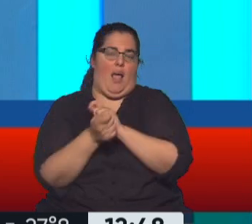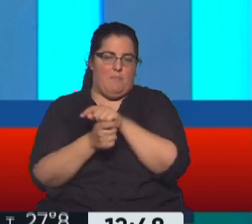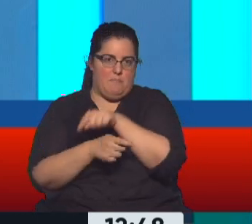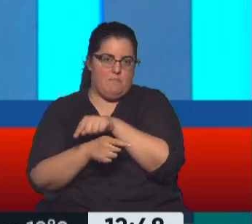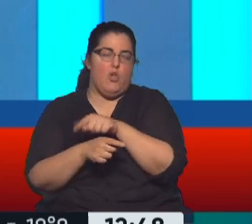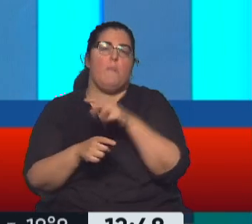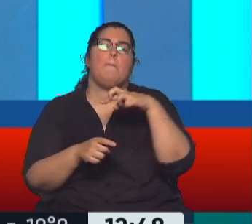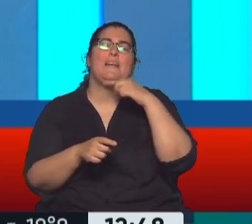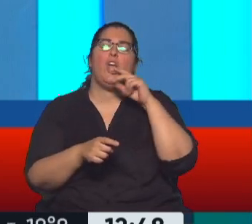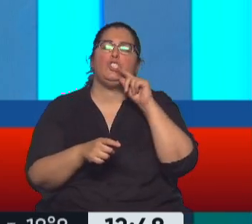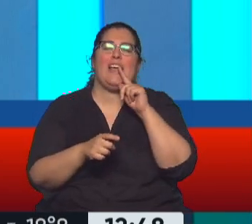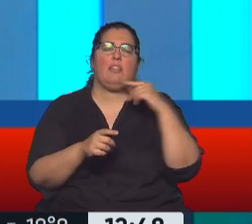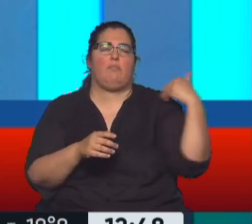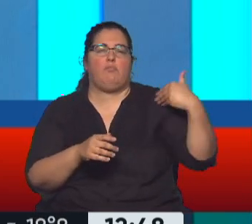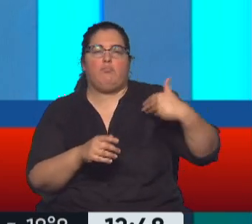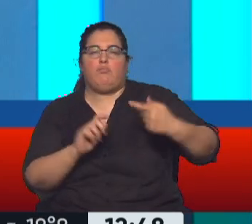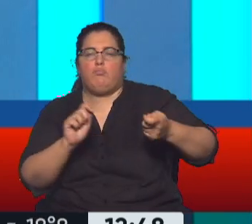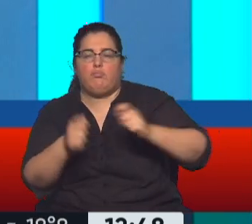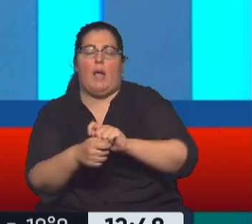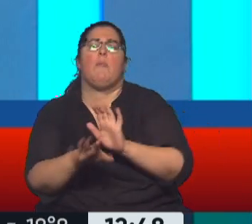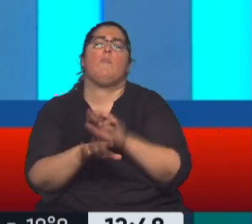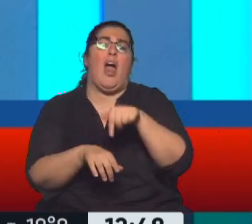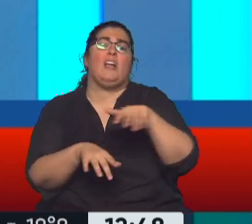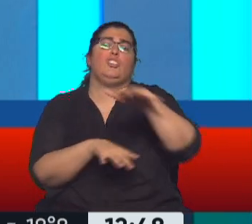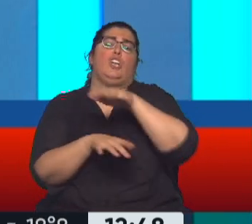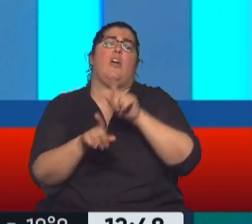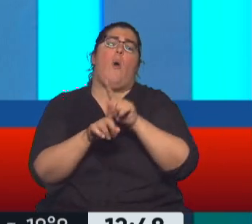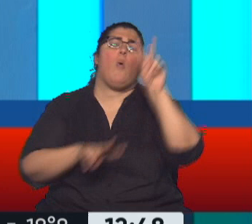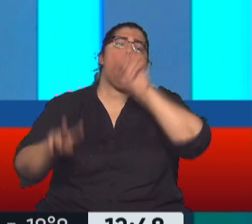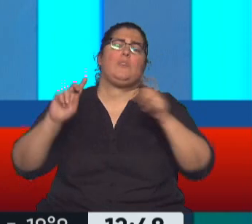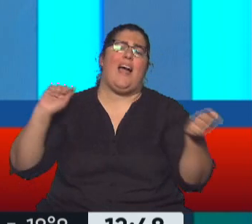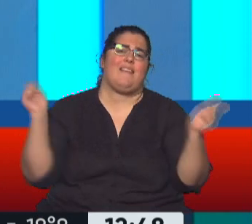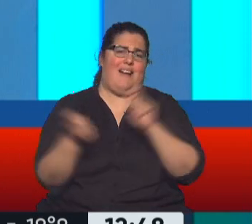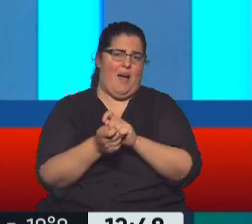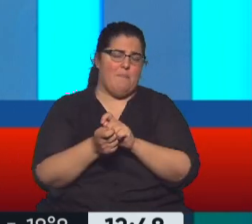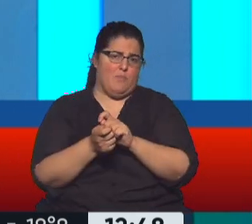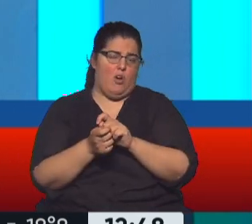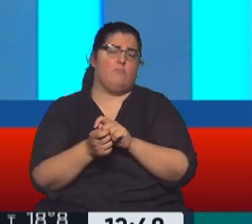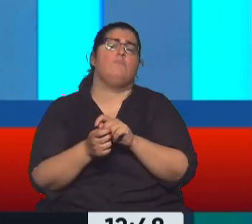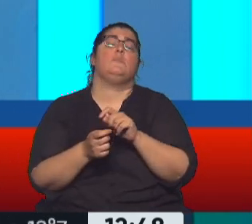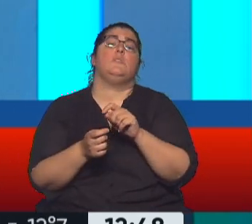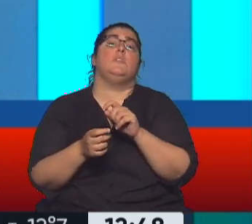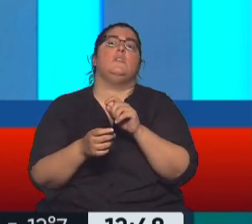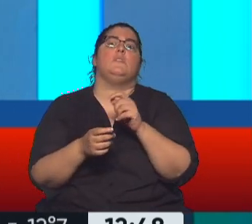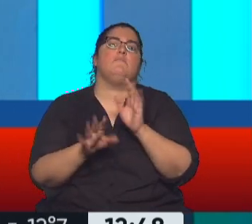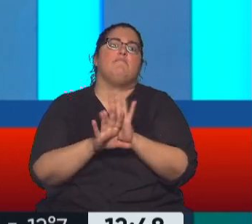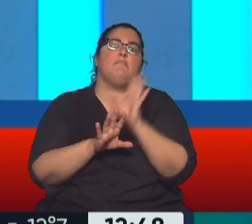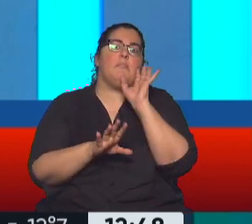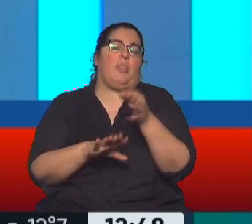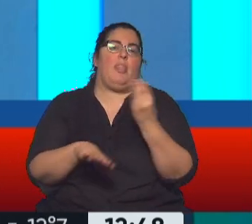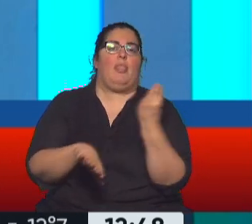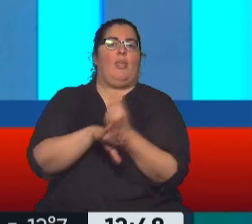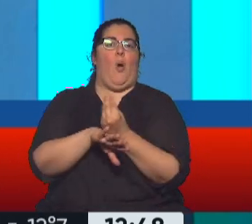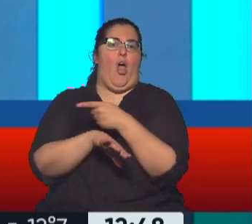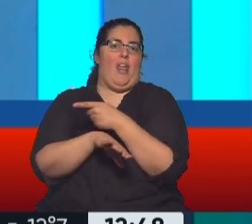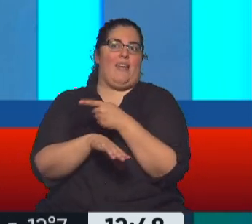lo tanto, ese reclamo está presente, esa búsqueda es una búsqueda que efectivamente encarna Boric. El problema es si tiene la